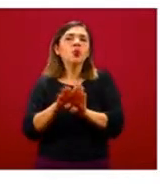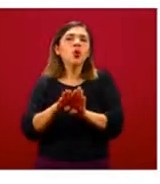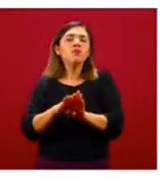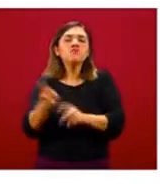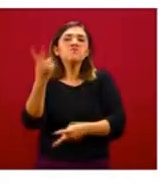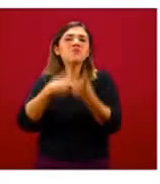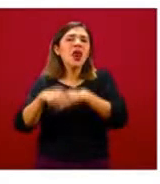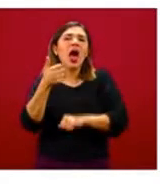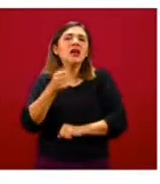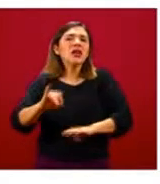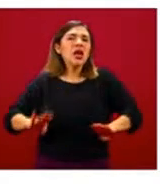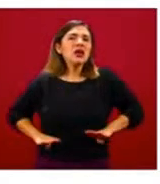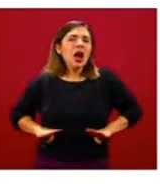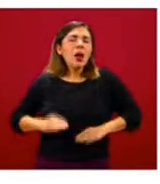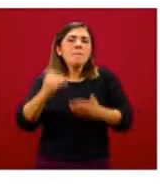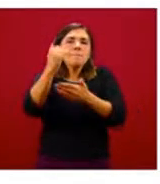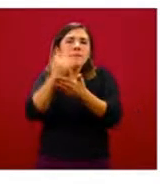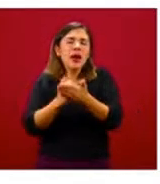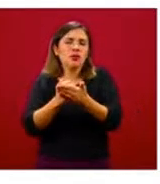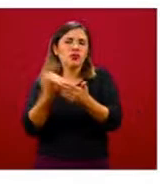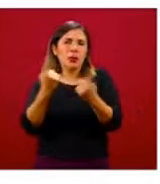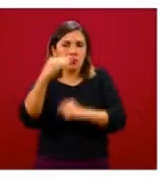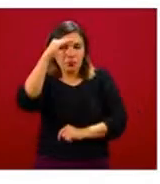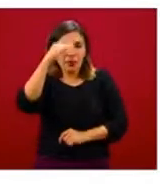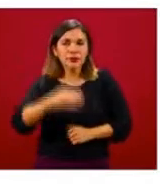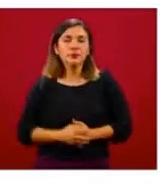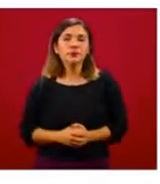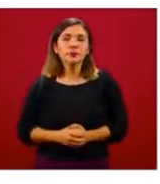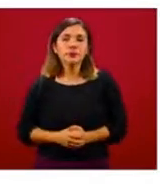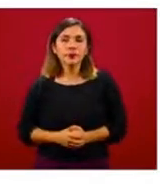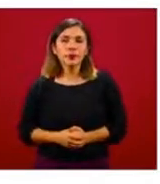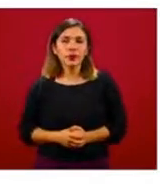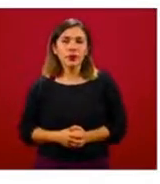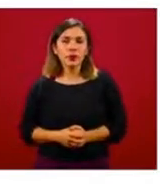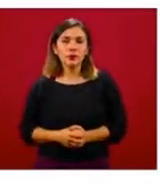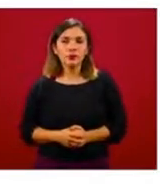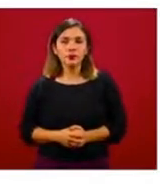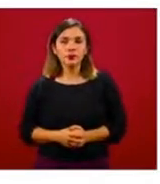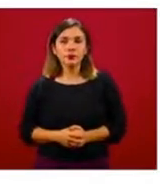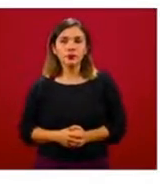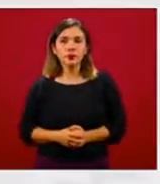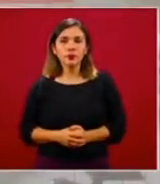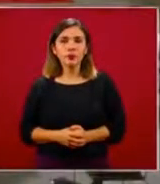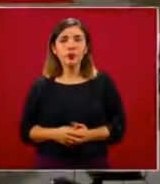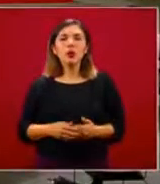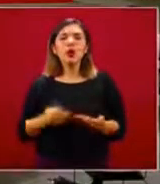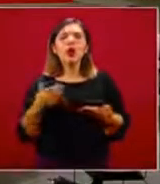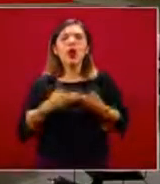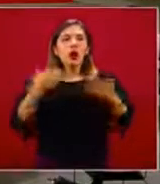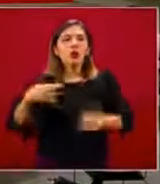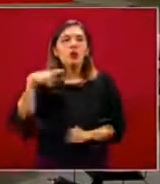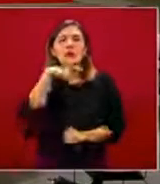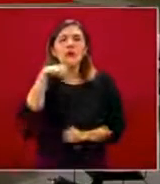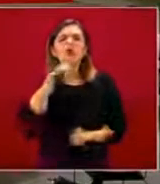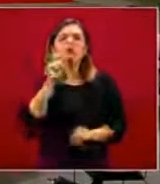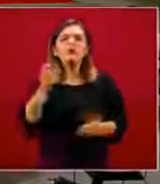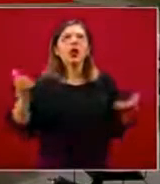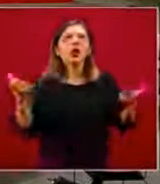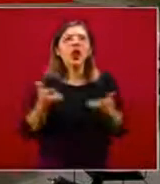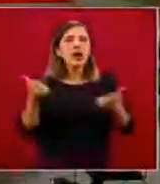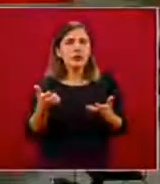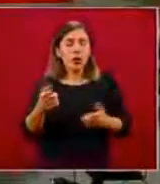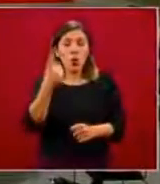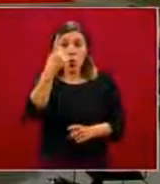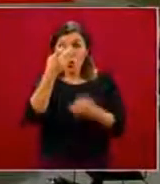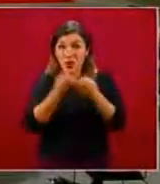canal epidémico o por debajo de lo esperado. La siguiente. But now we are below what was Voy a ir expected in rápidamente ahora this en las epidemic. acciones. Una de